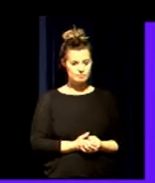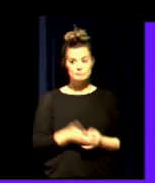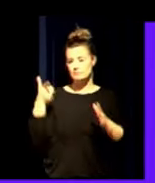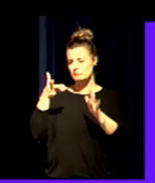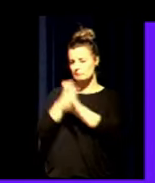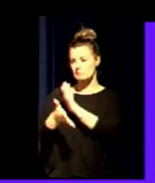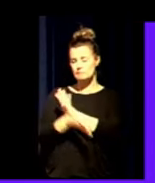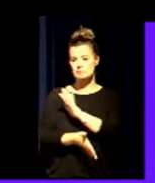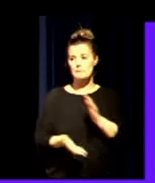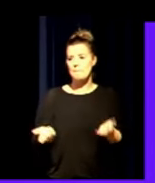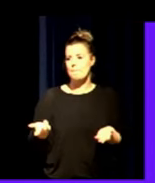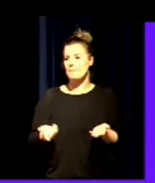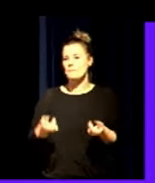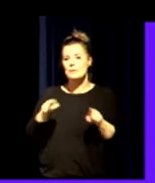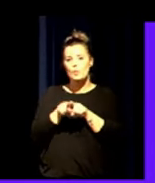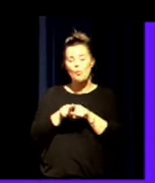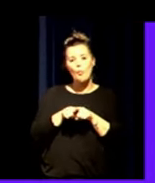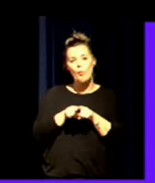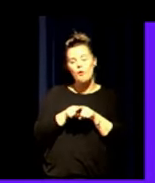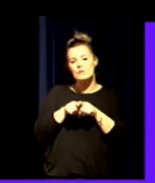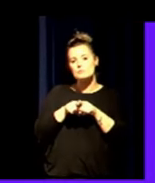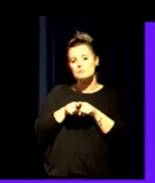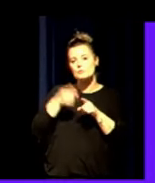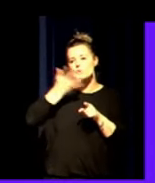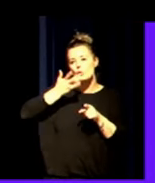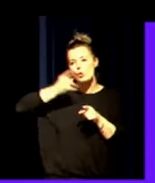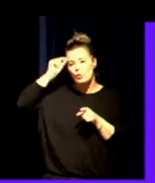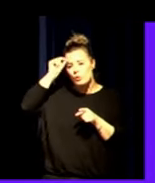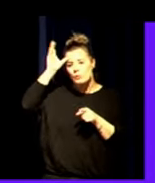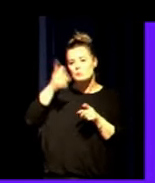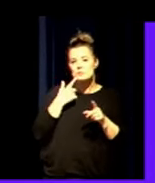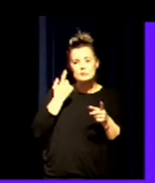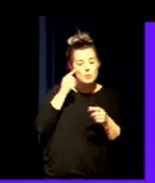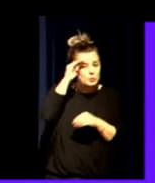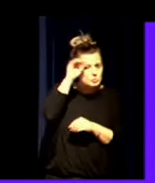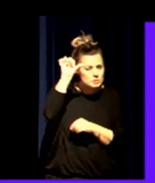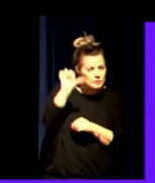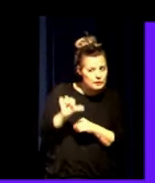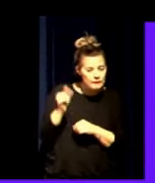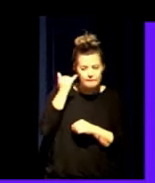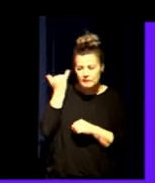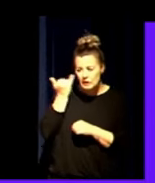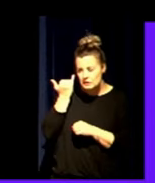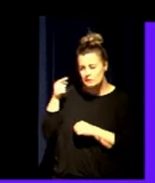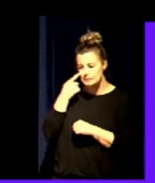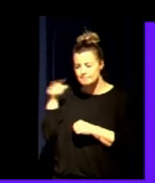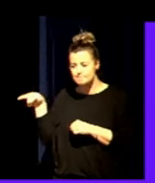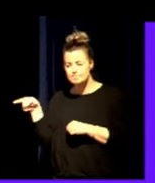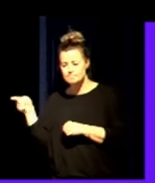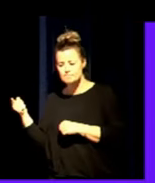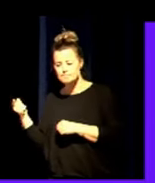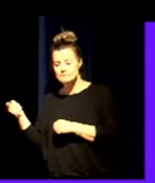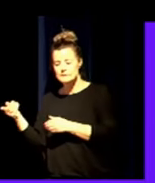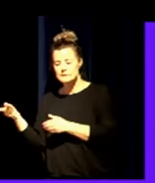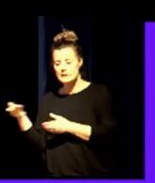Supone desarrollar competencias de observación, competencias de fijarse en quién necesita ayuda, saber cómo canalizar